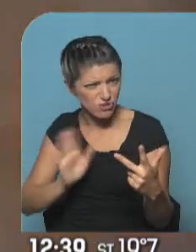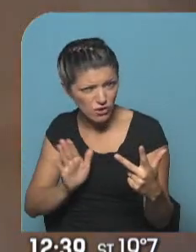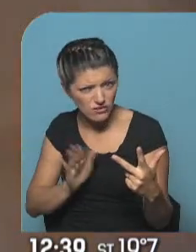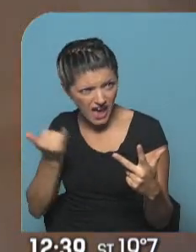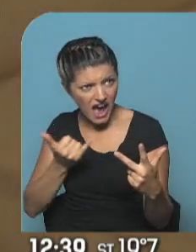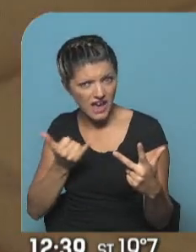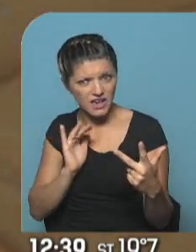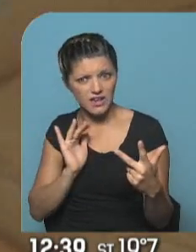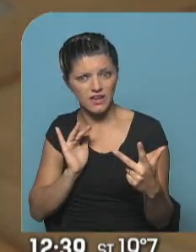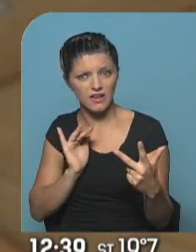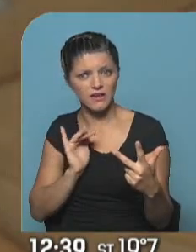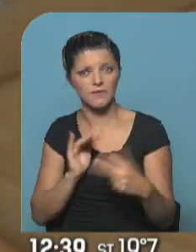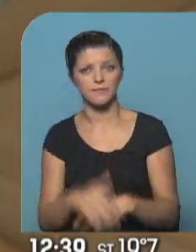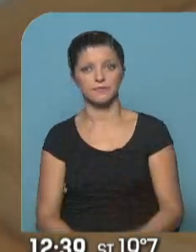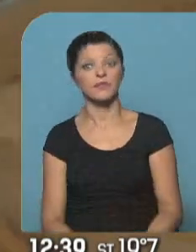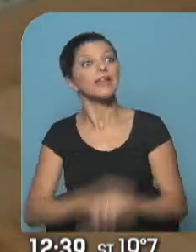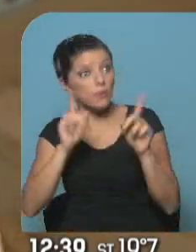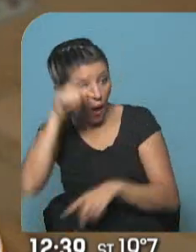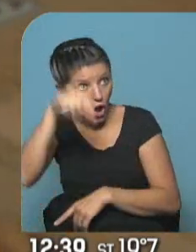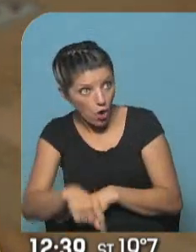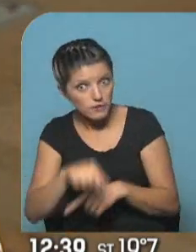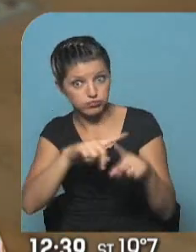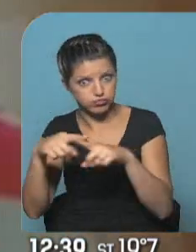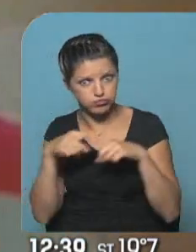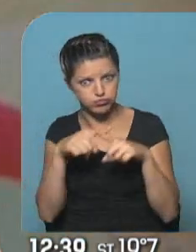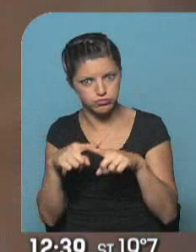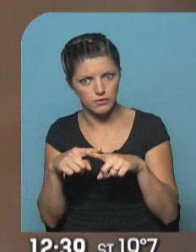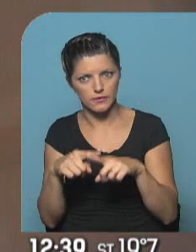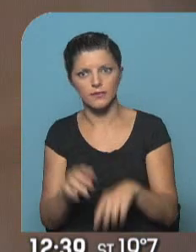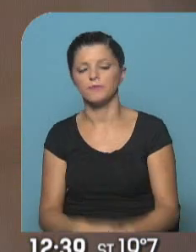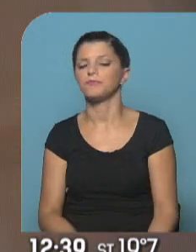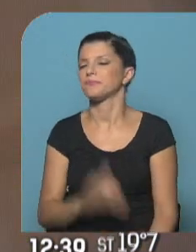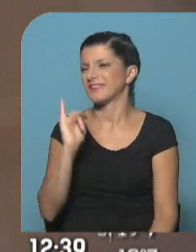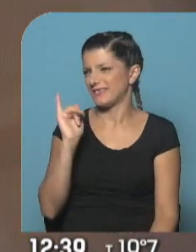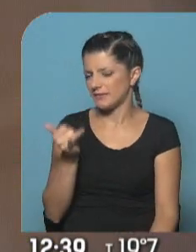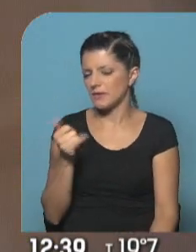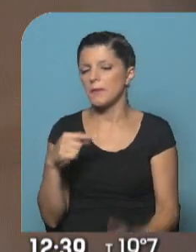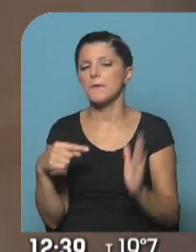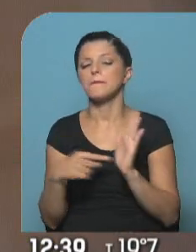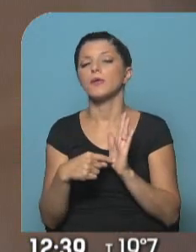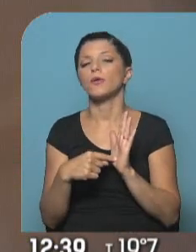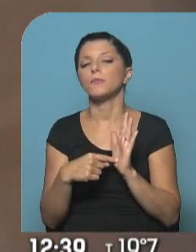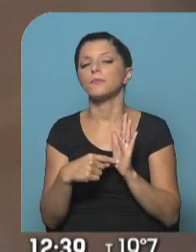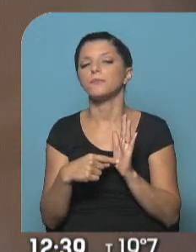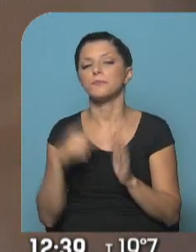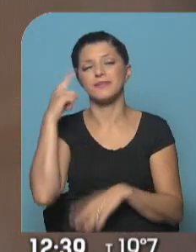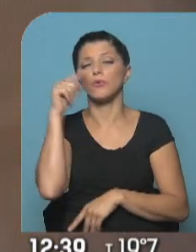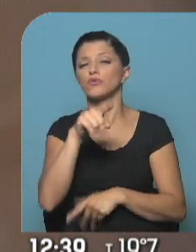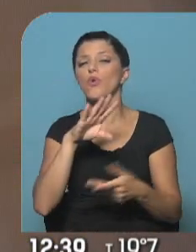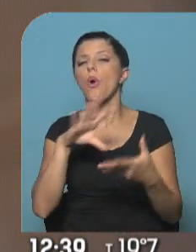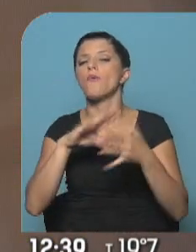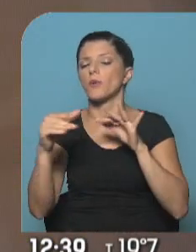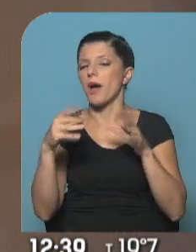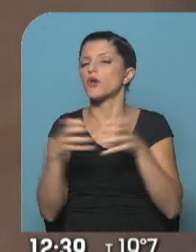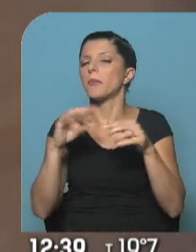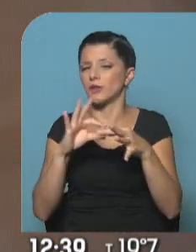eso incluso todavía hoy genera este tipo de disputas, ¿no? Y sí, pero sobre todo cuando hay una base ideológica como es la de la democracia cristiana, y en